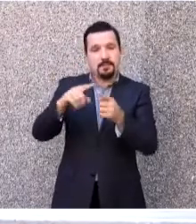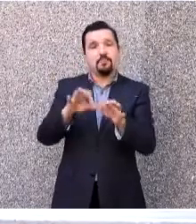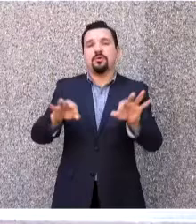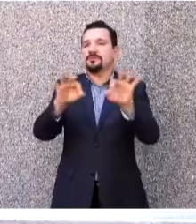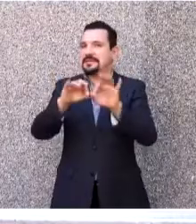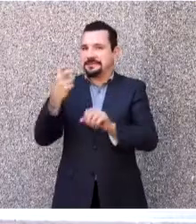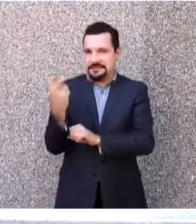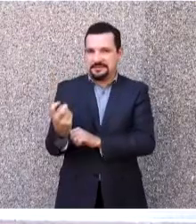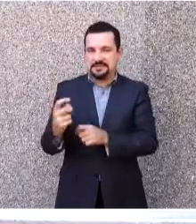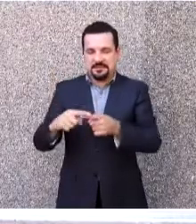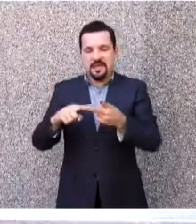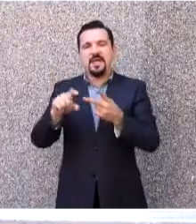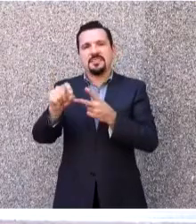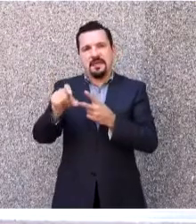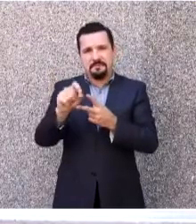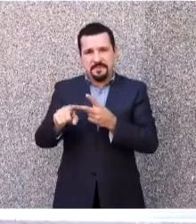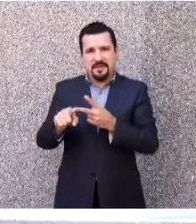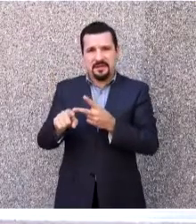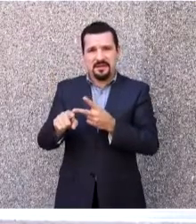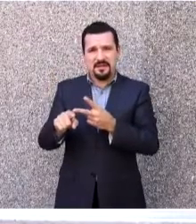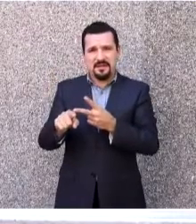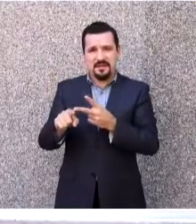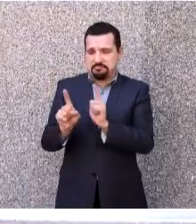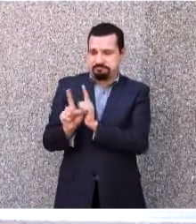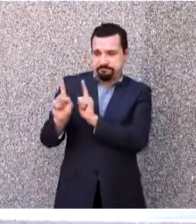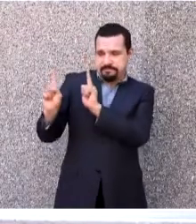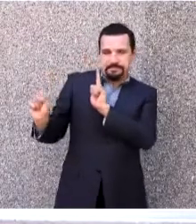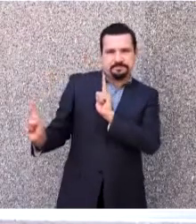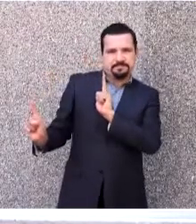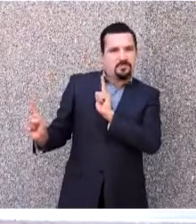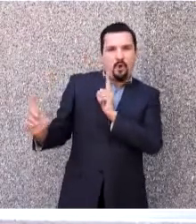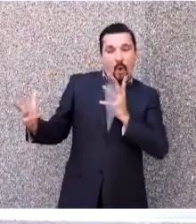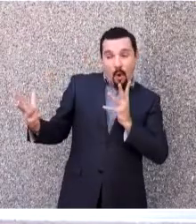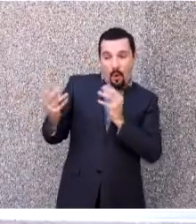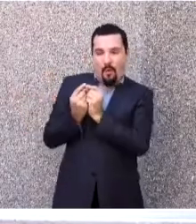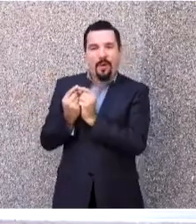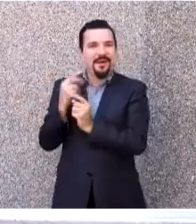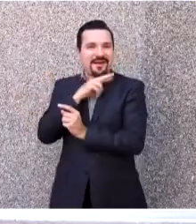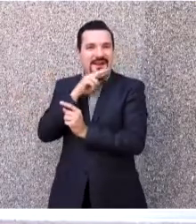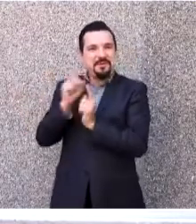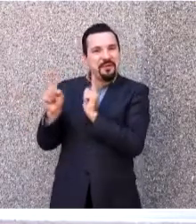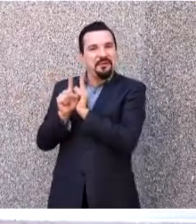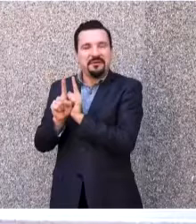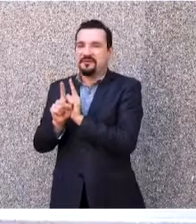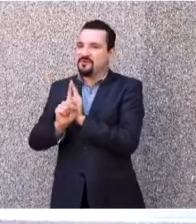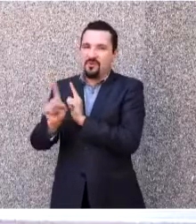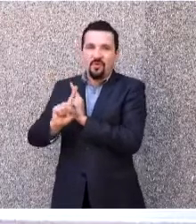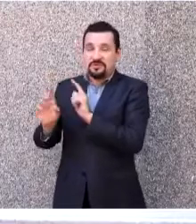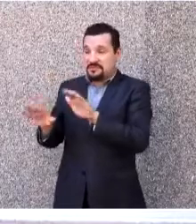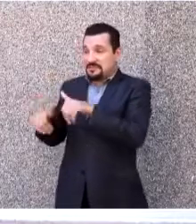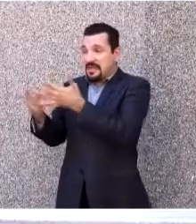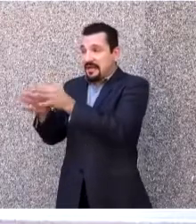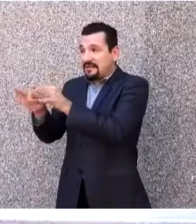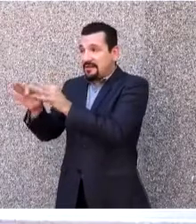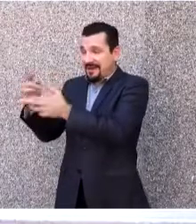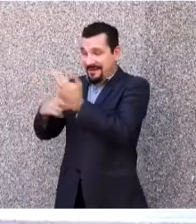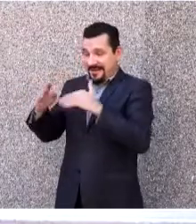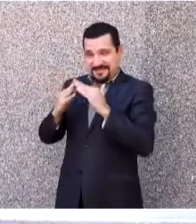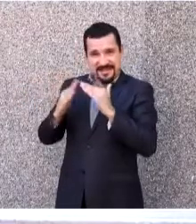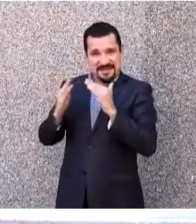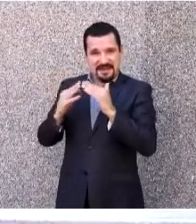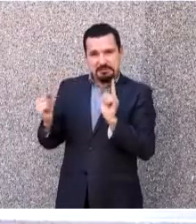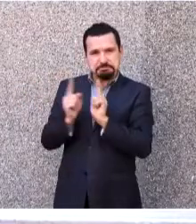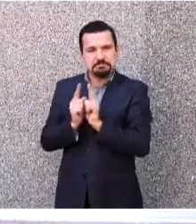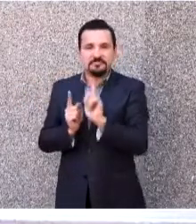fundamental. Y aplicar la sana distancia. Evidentemente, ante cualquier mecanismo respiratorio,